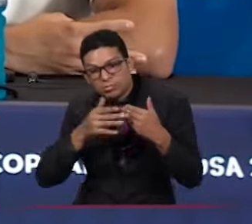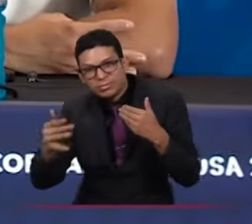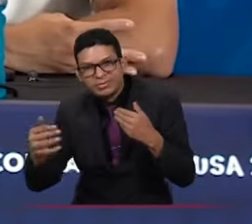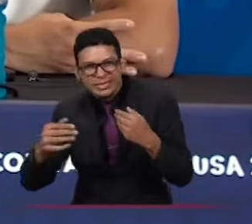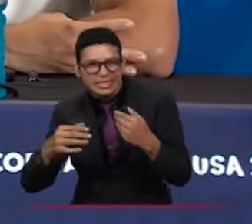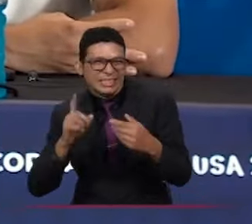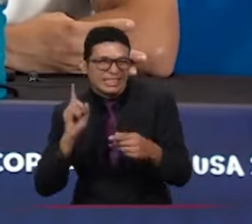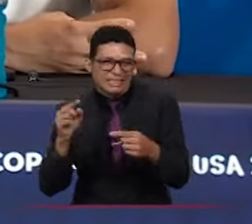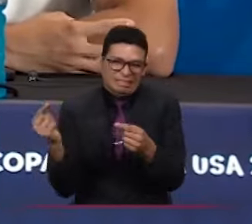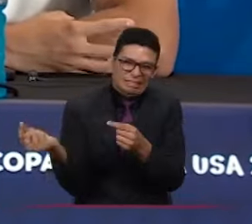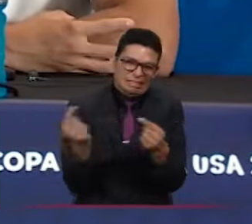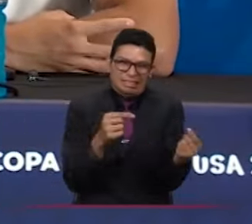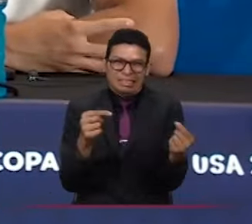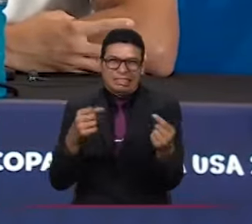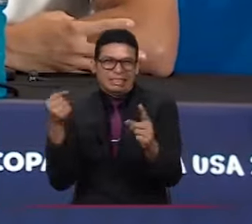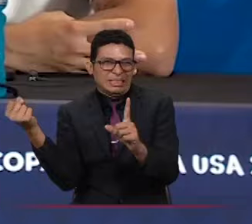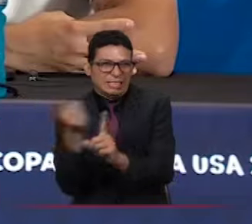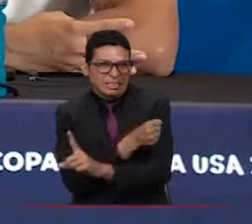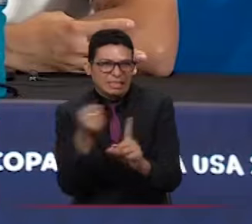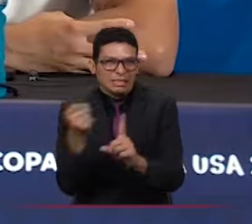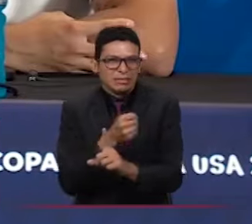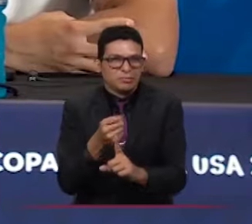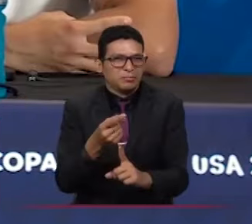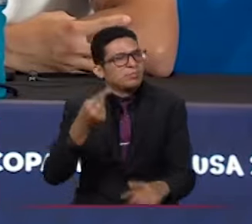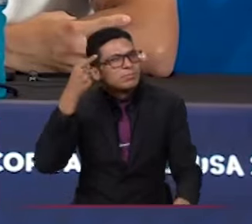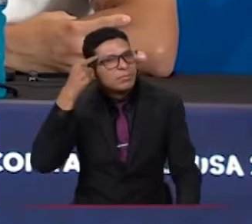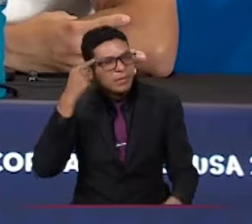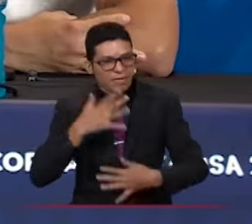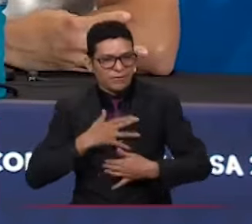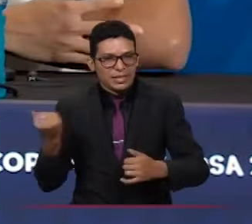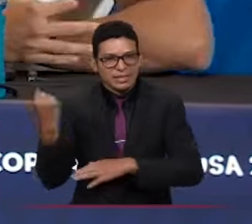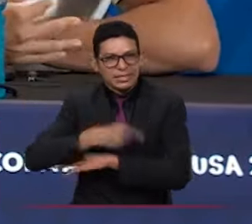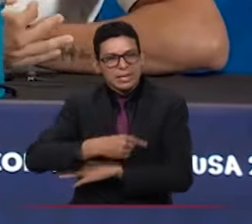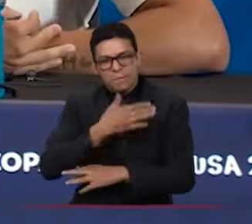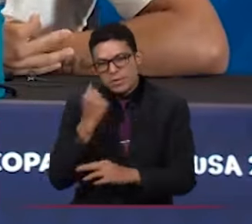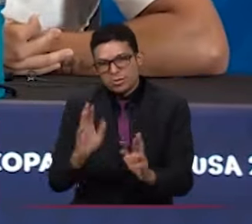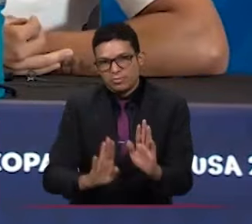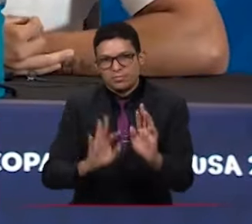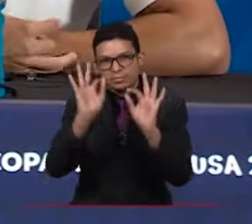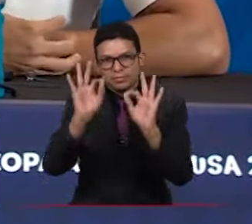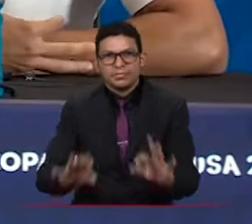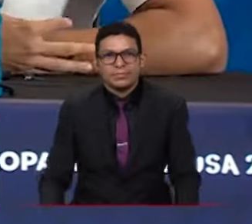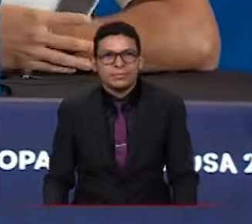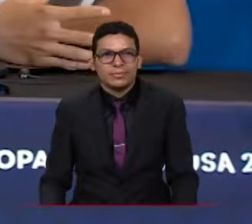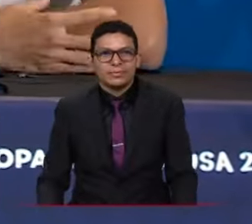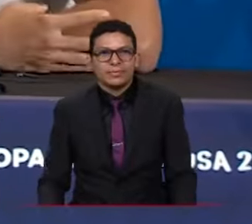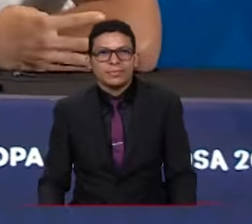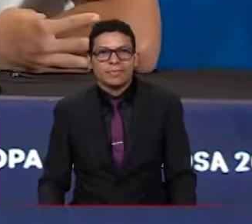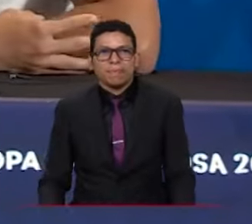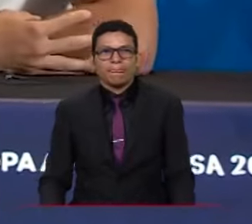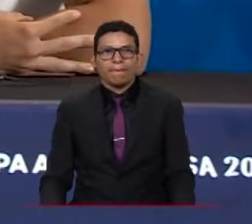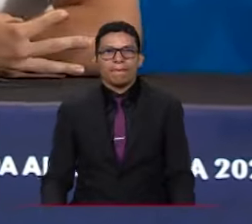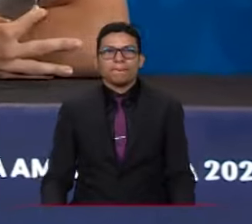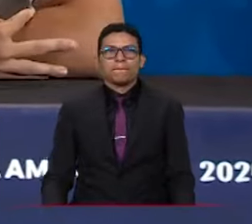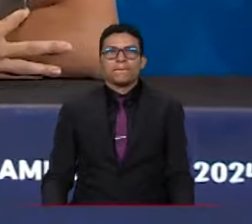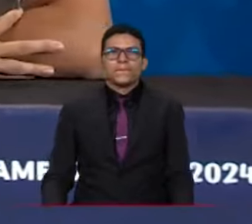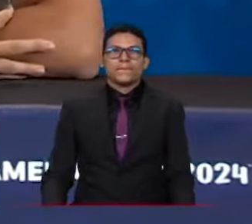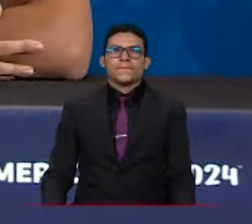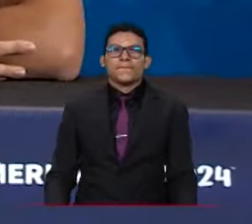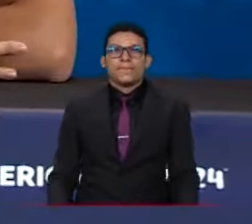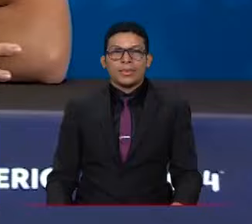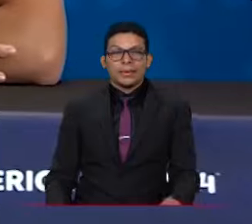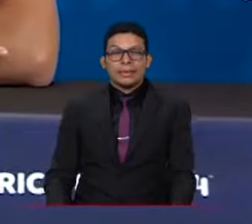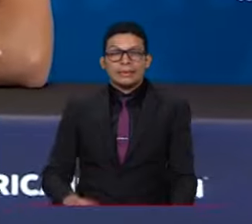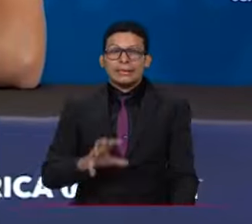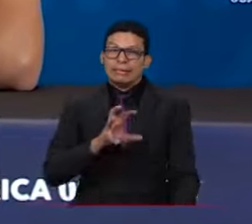en la tribuna con las agresiones que se presentaron. Feliz resto de día y nuestro mejor deseo. Bueno, la verdad que es